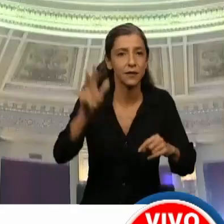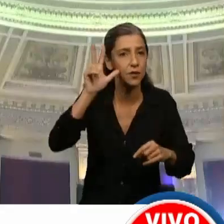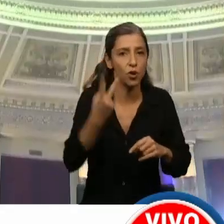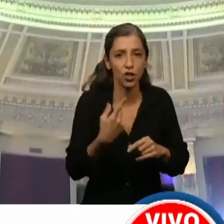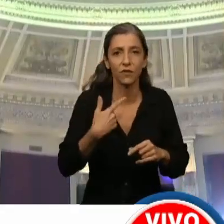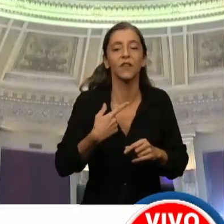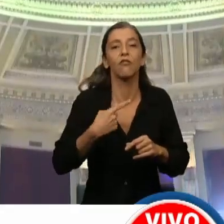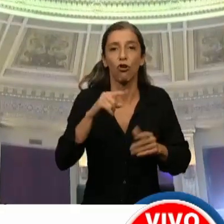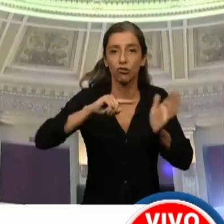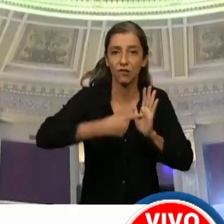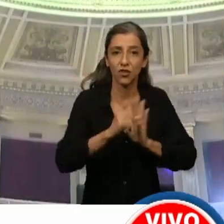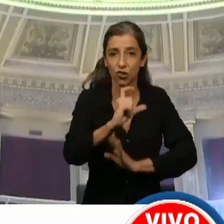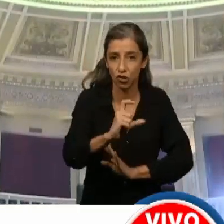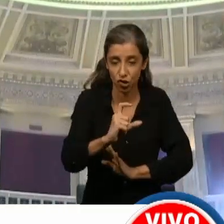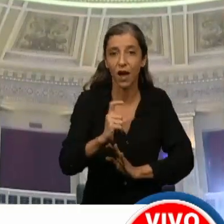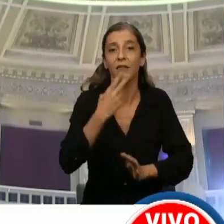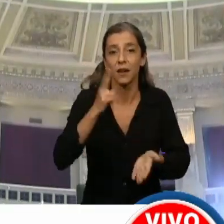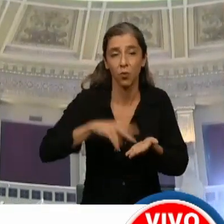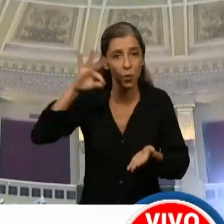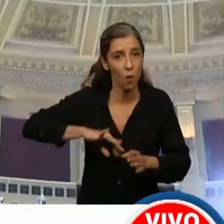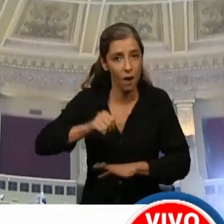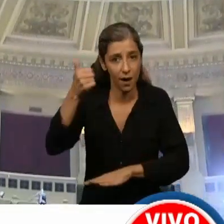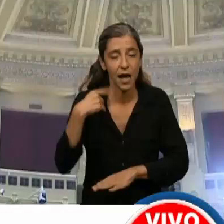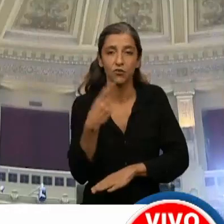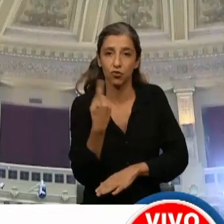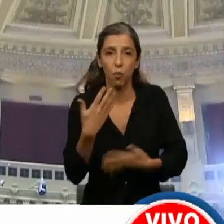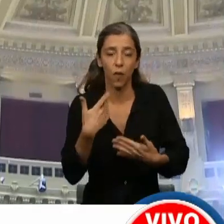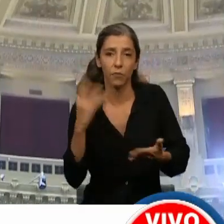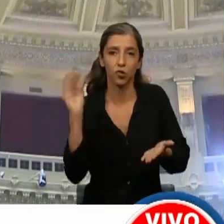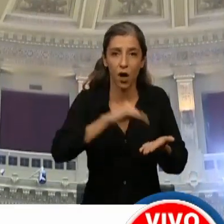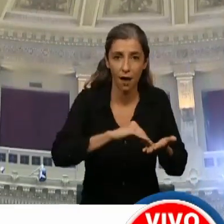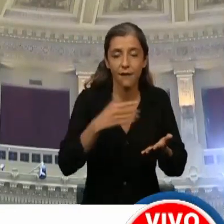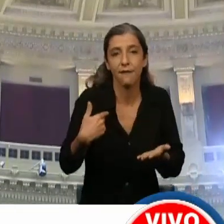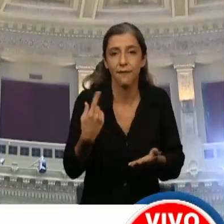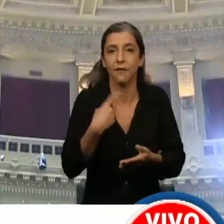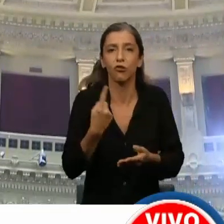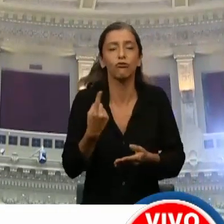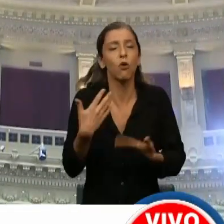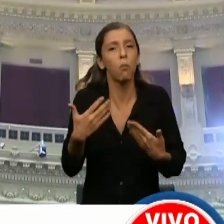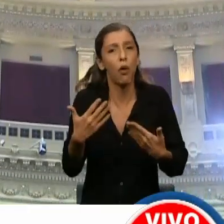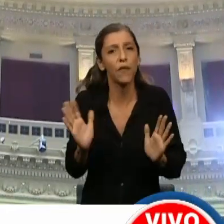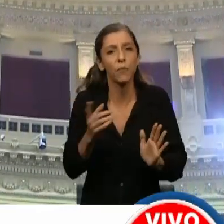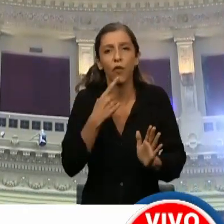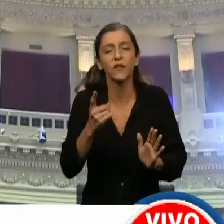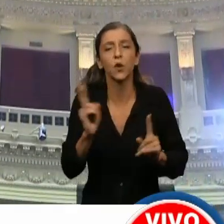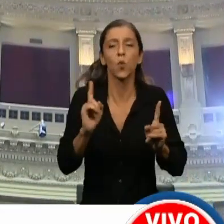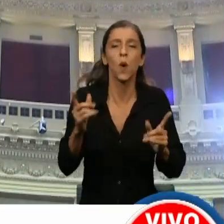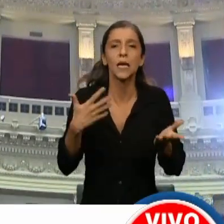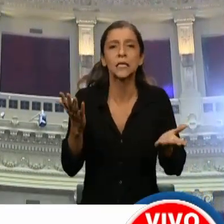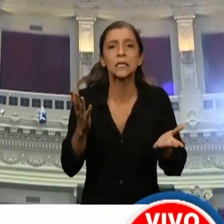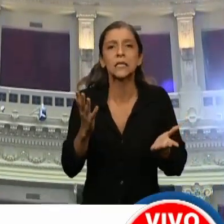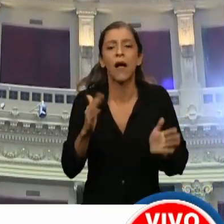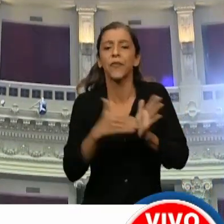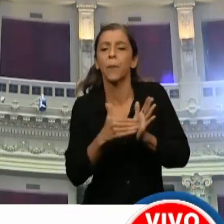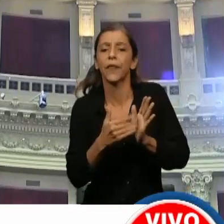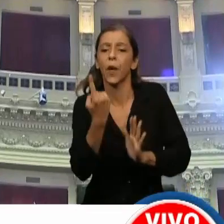Impuesto a las Ganancias, nosotros hoy sí podemos dar un paso histórico. Podemos hacer que no sea una cuestión personal, un gesto